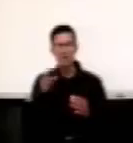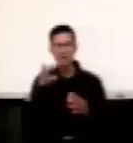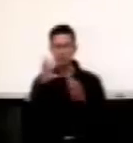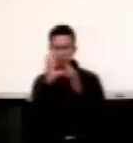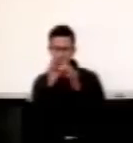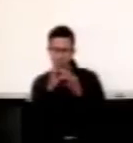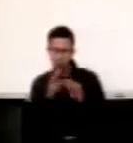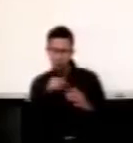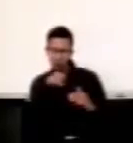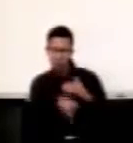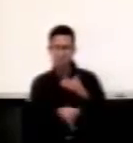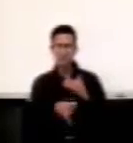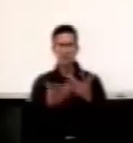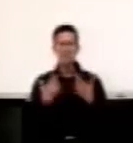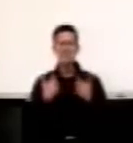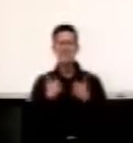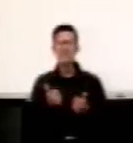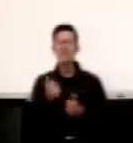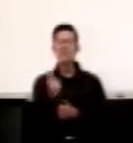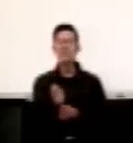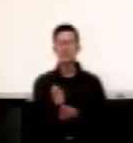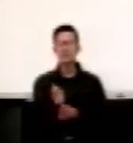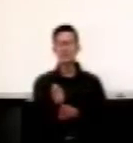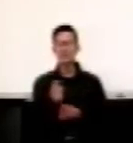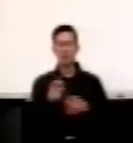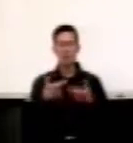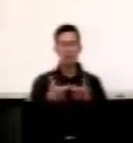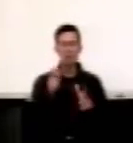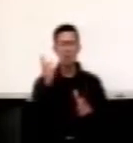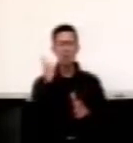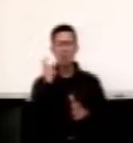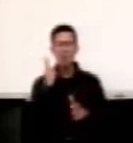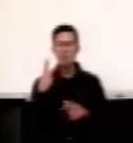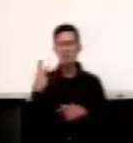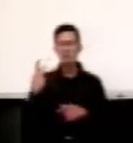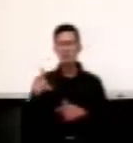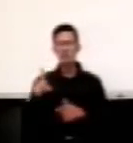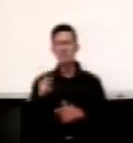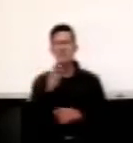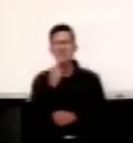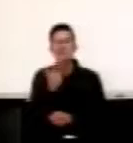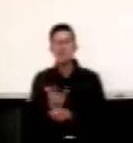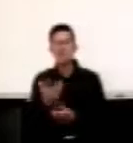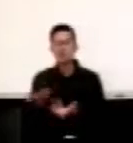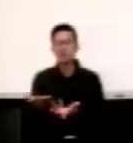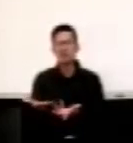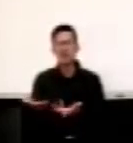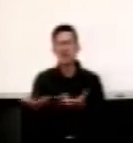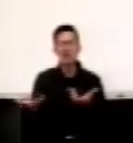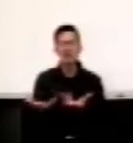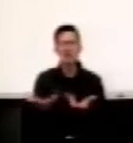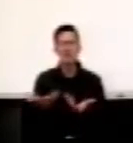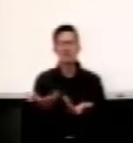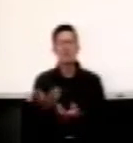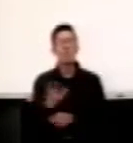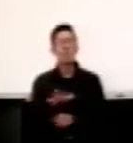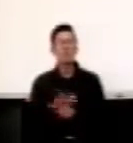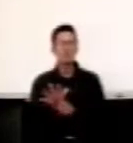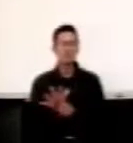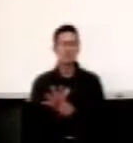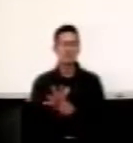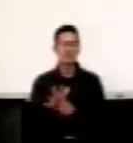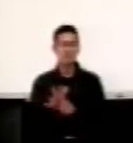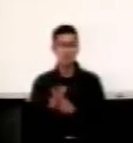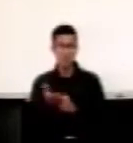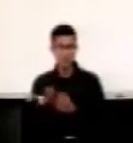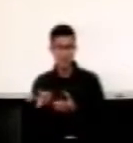entienden por los sistemas de partidos, qué tipos de partidos políticos, cuáles son sus funciones y nos habla de diferentes aspectos, ¿no? Desde las dimensiones